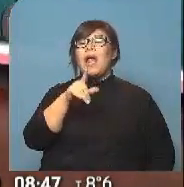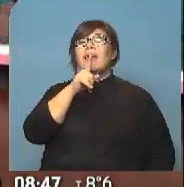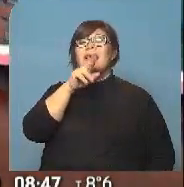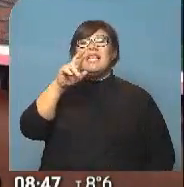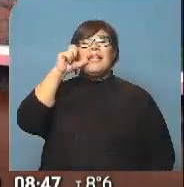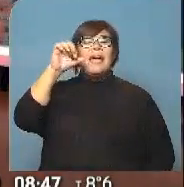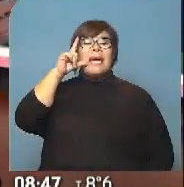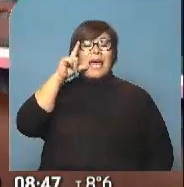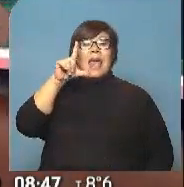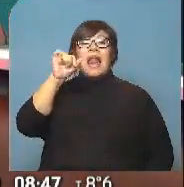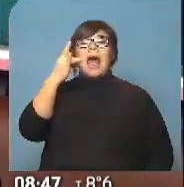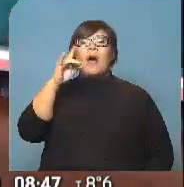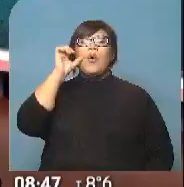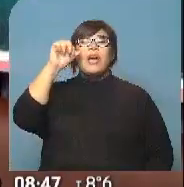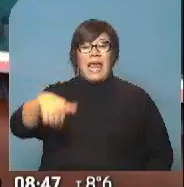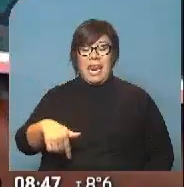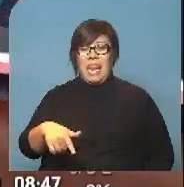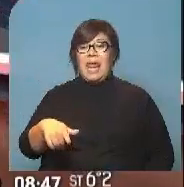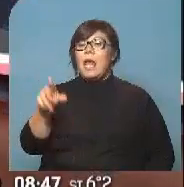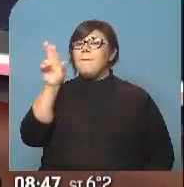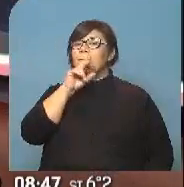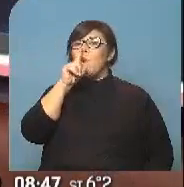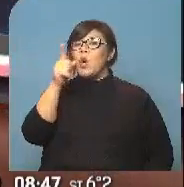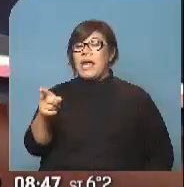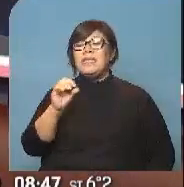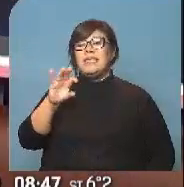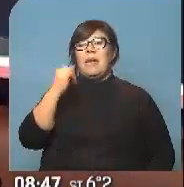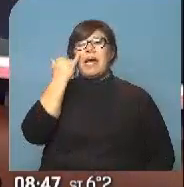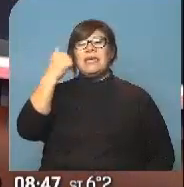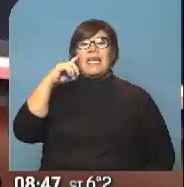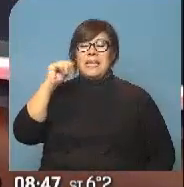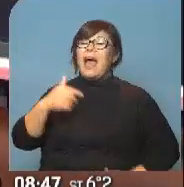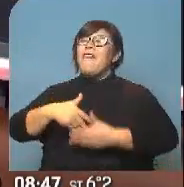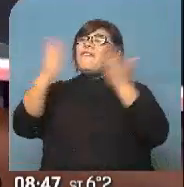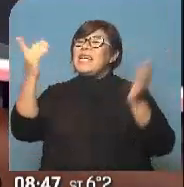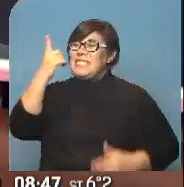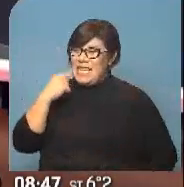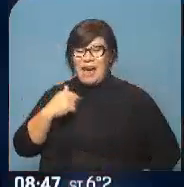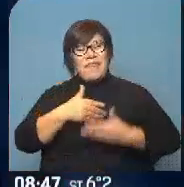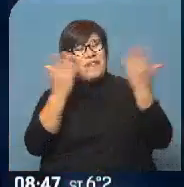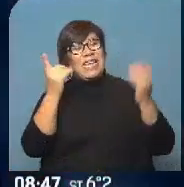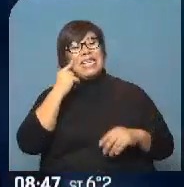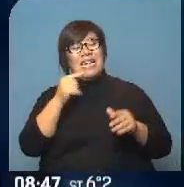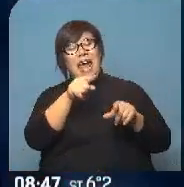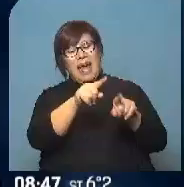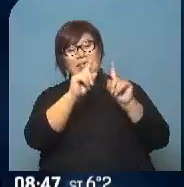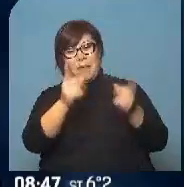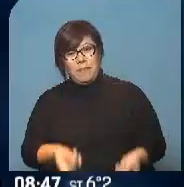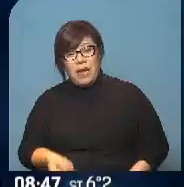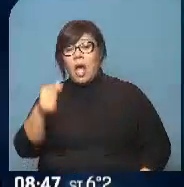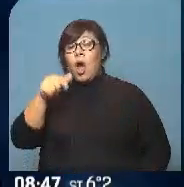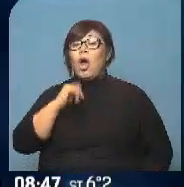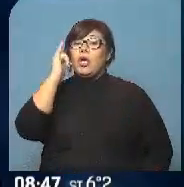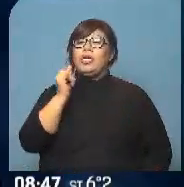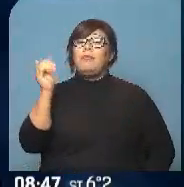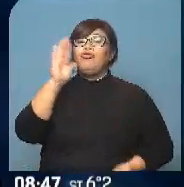bienvenida feliz día para todos ustedes así alejandro muy buenos días bueno de que hablamos hoy del agua nada